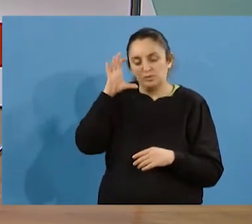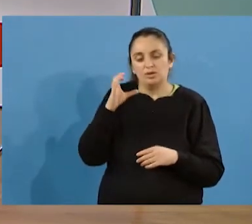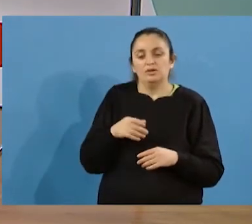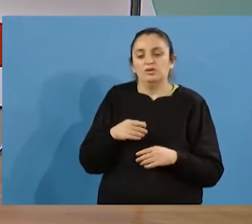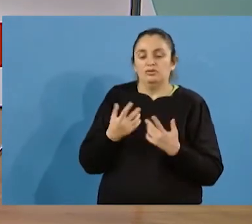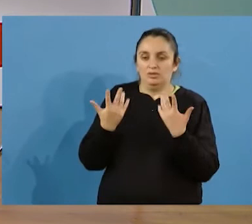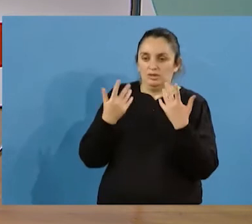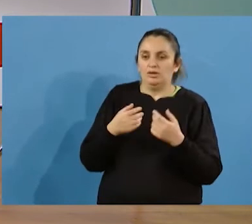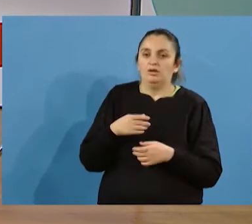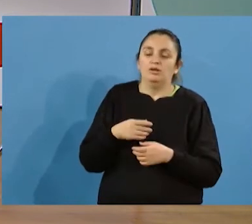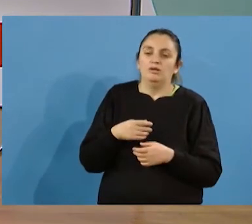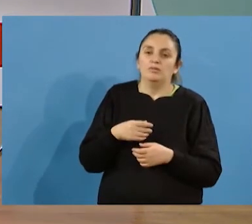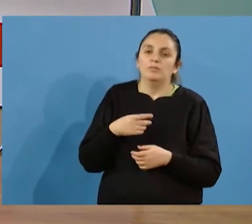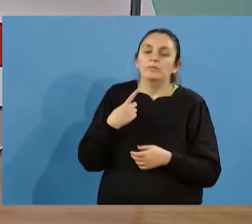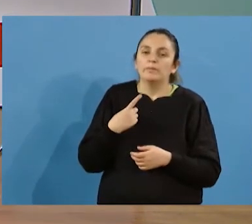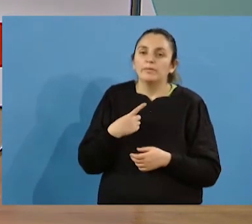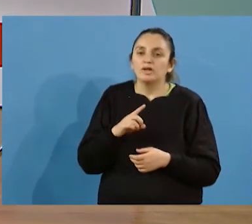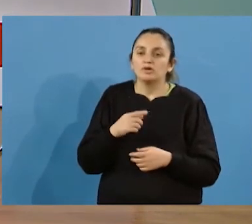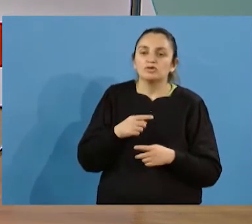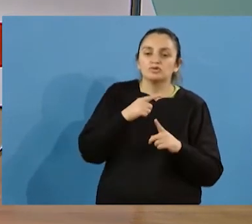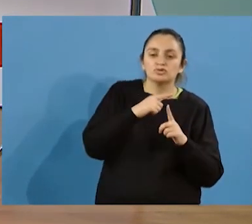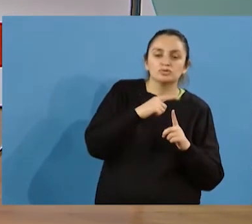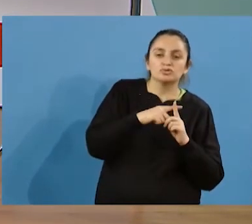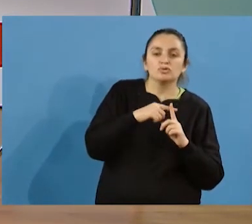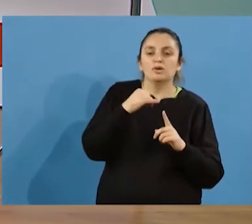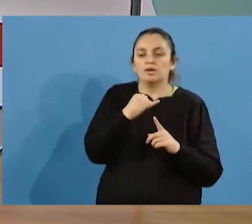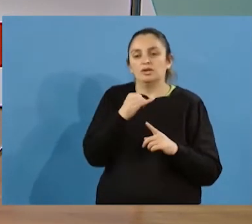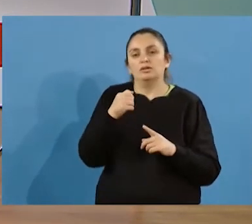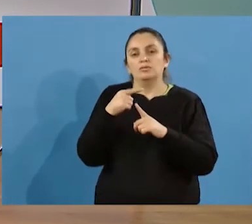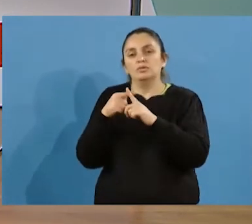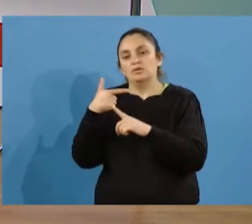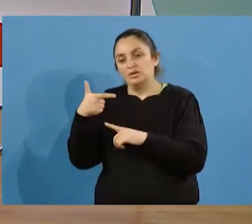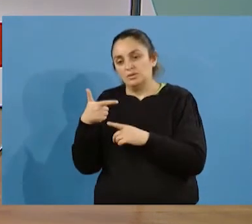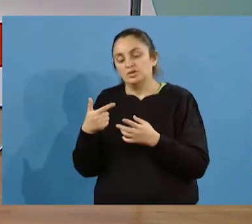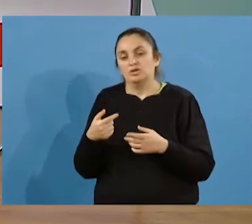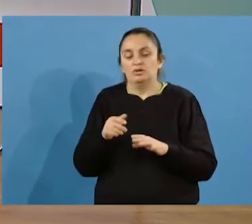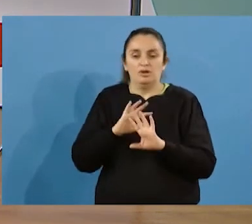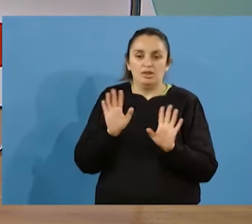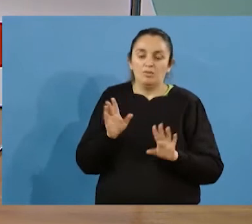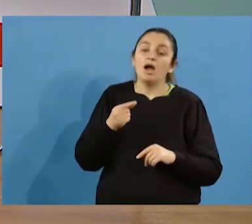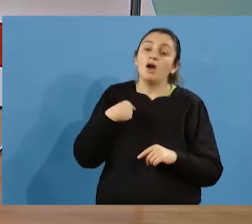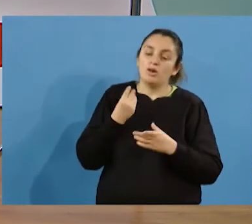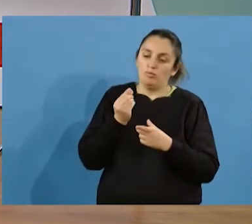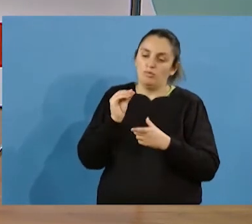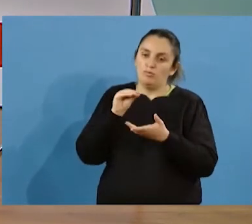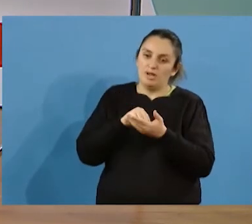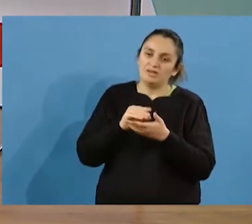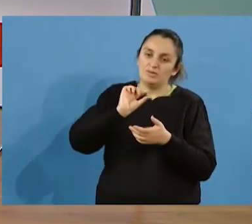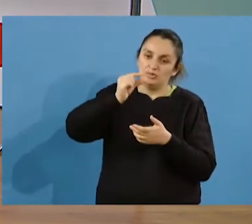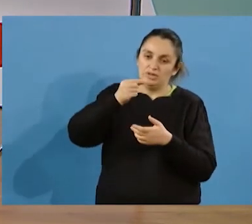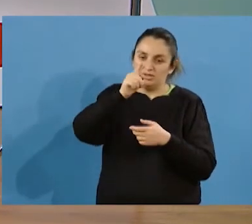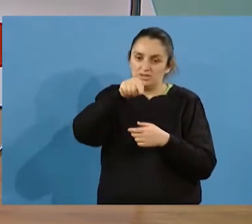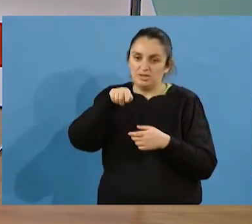pero combinamos la suma resta multiplicación y división ahora vamos a incorporar algo de potenciación y